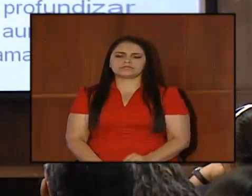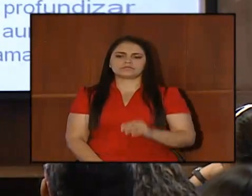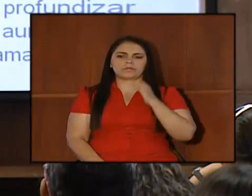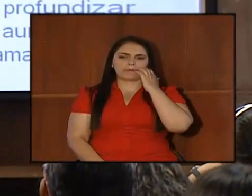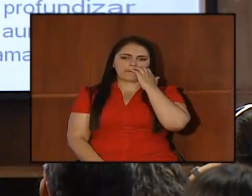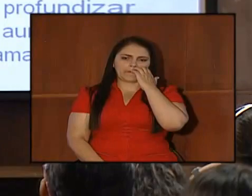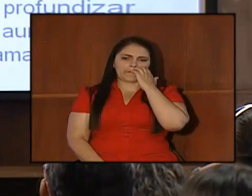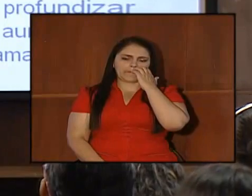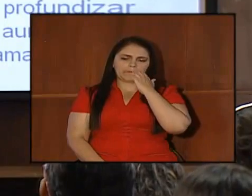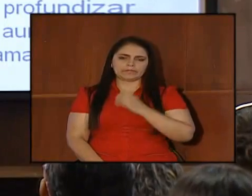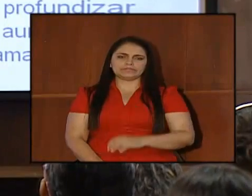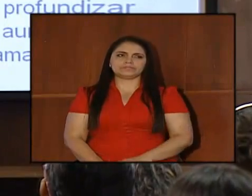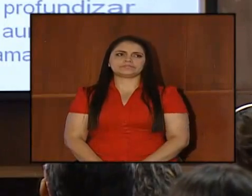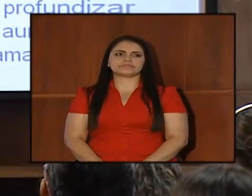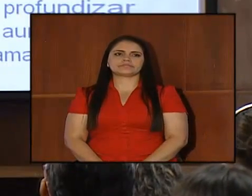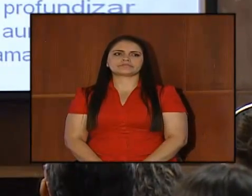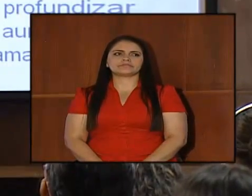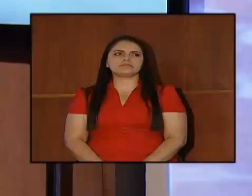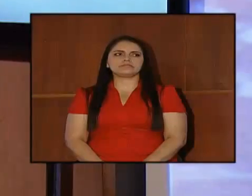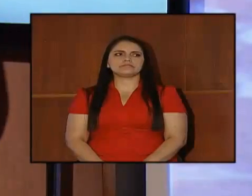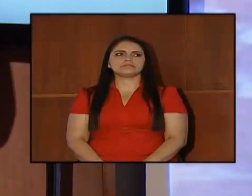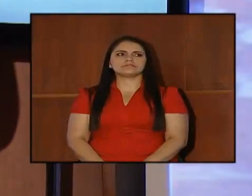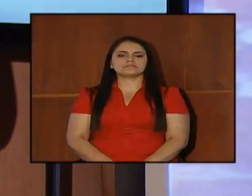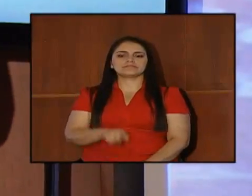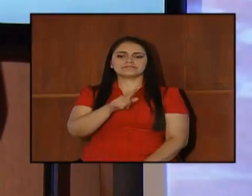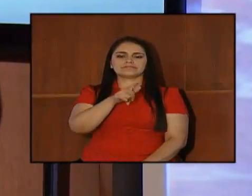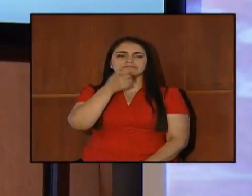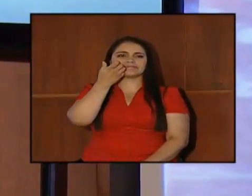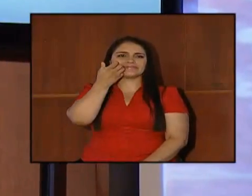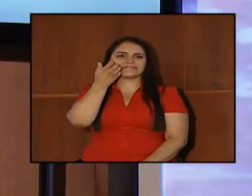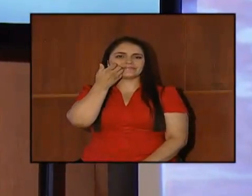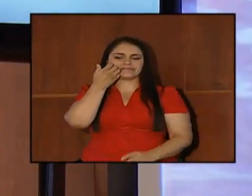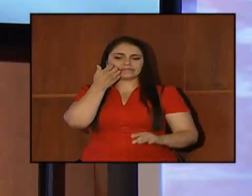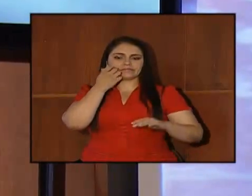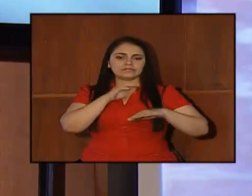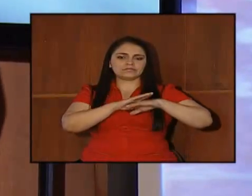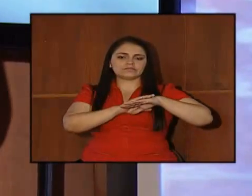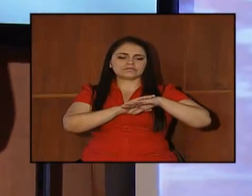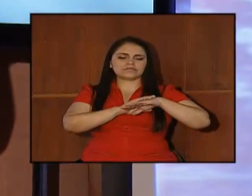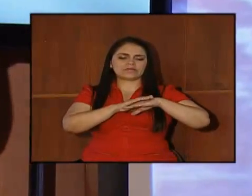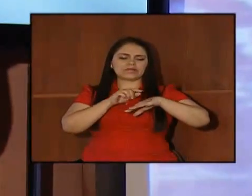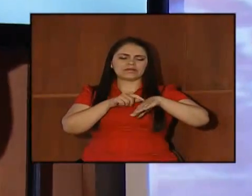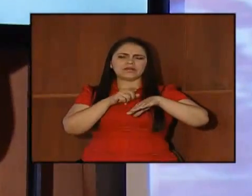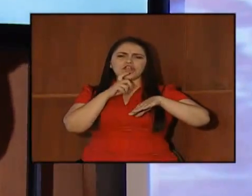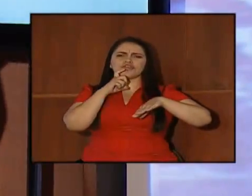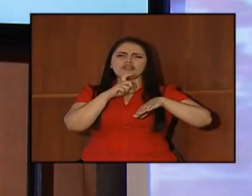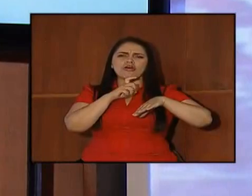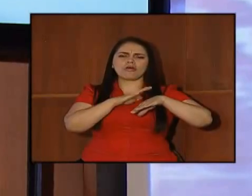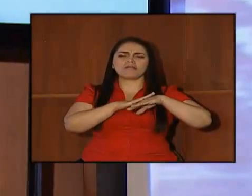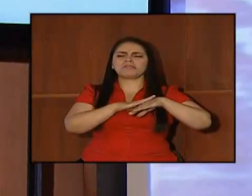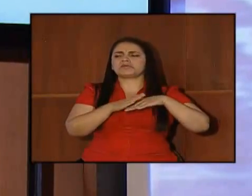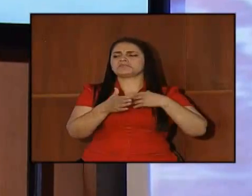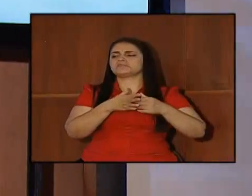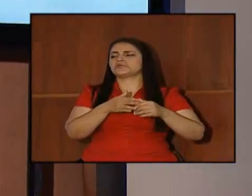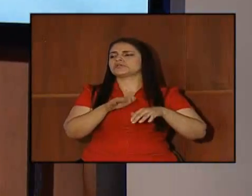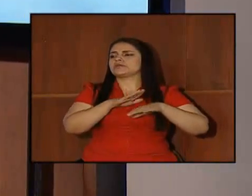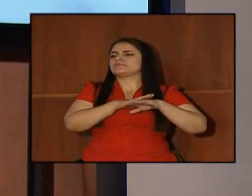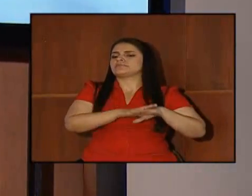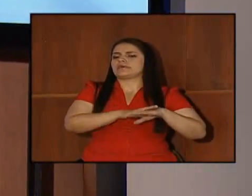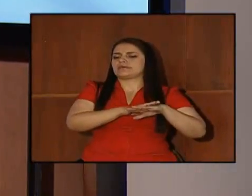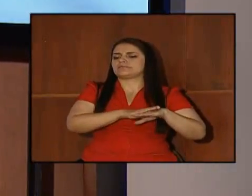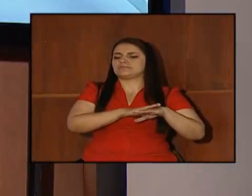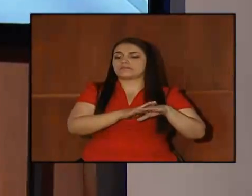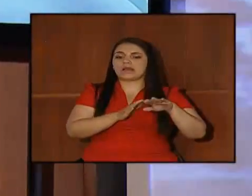Cuando un paciente que tuvo un tallón en la piel se quedó apoyado en ese tallón, ¿qué va a pasar? Que ese tallón